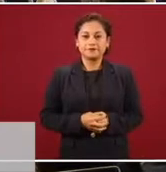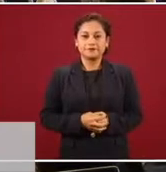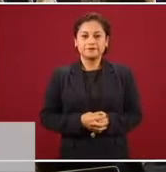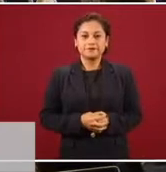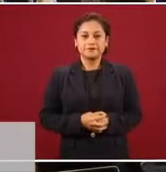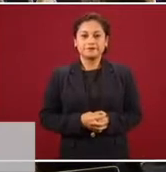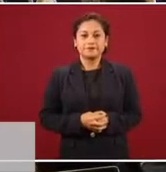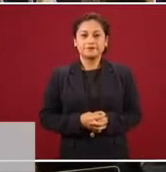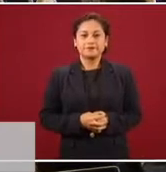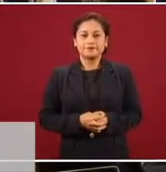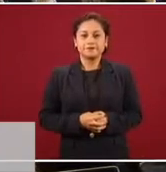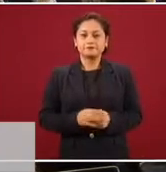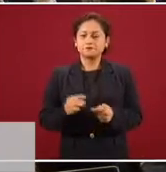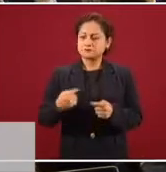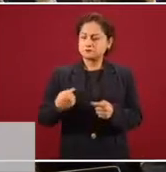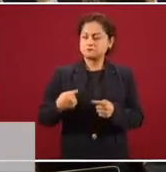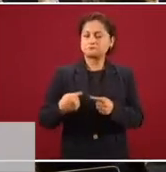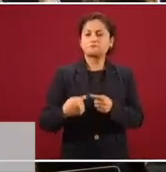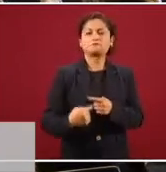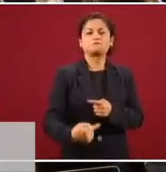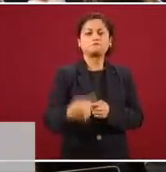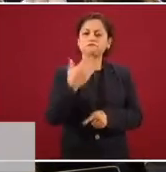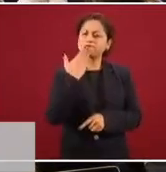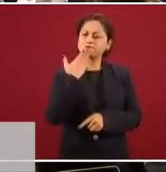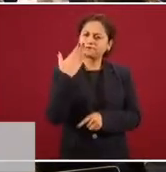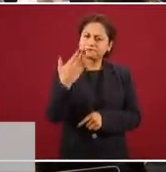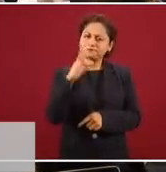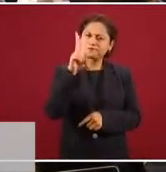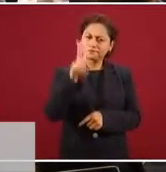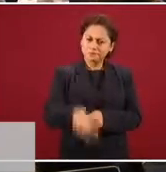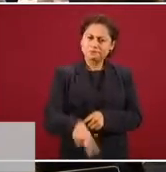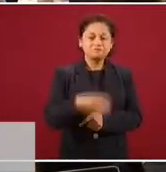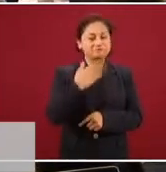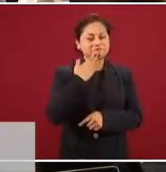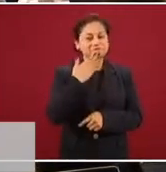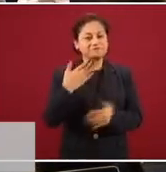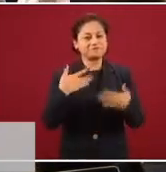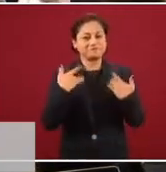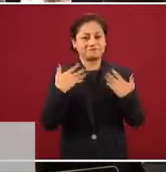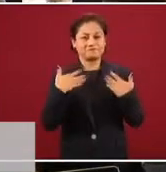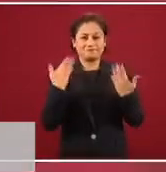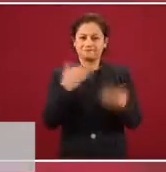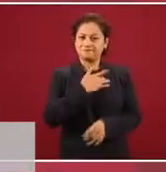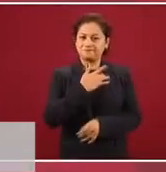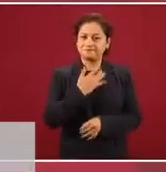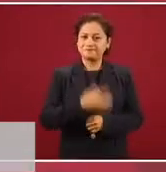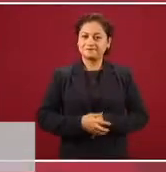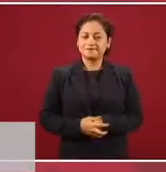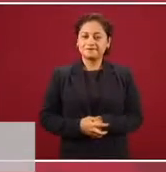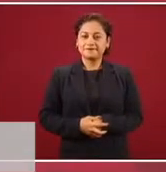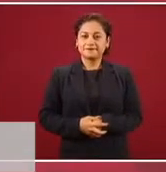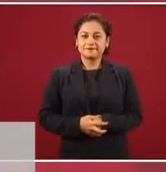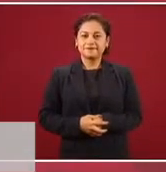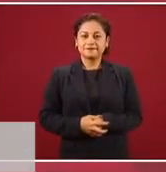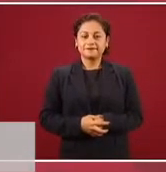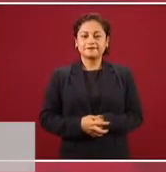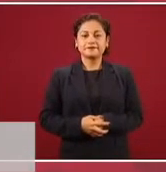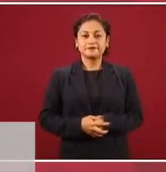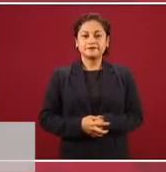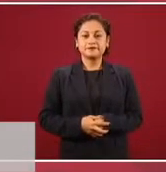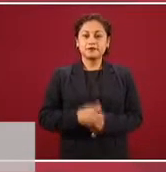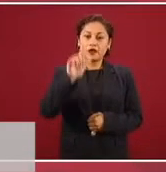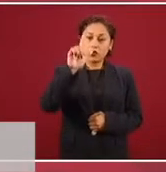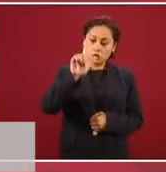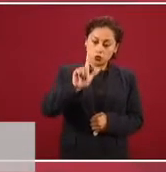los productos a la población. Contrario al pensamiento de los tecnócratas que decían que si aumentaba la gasolina no había problema porque la gente pobre no